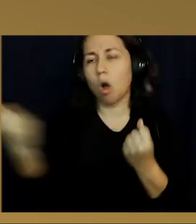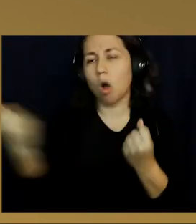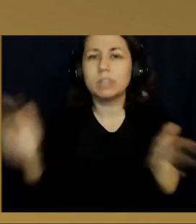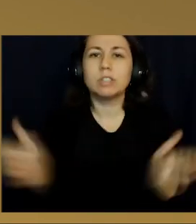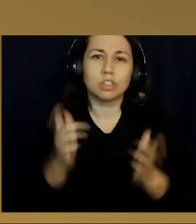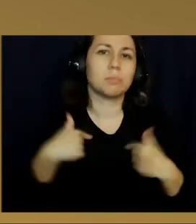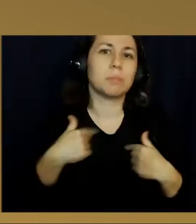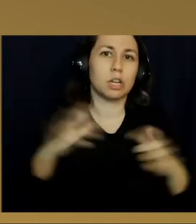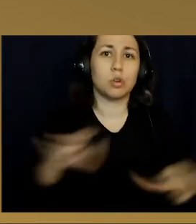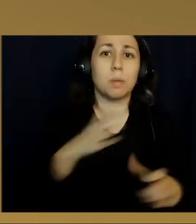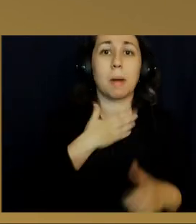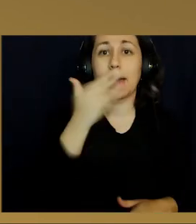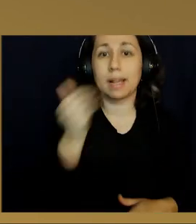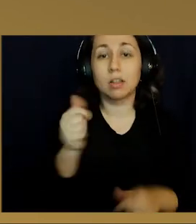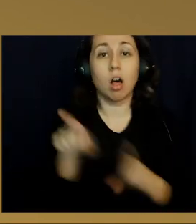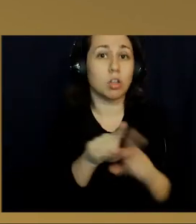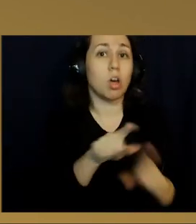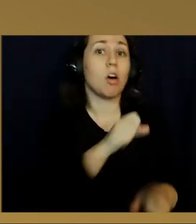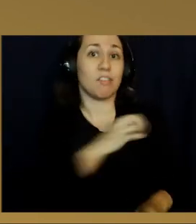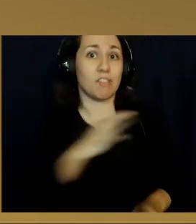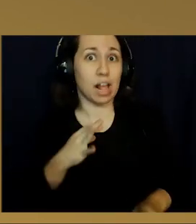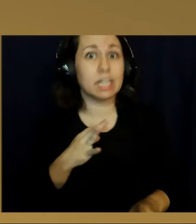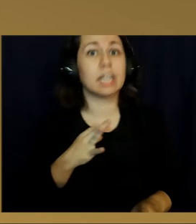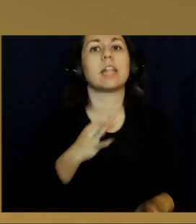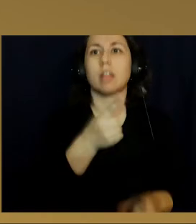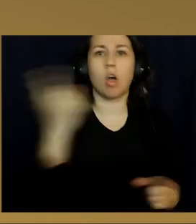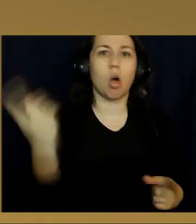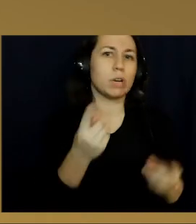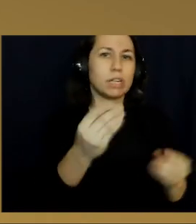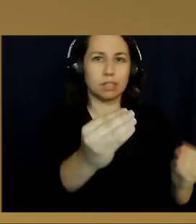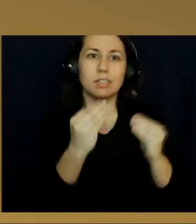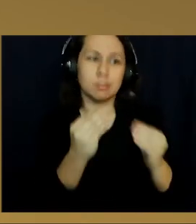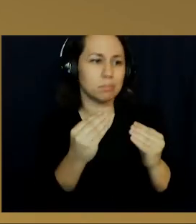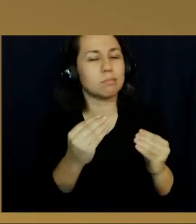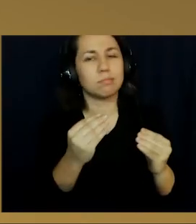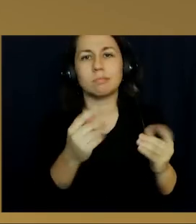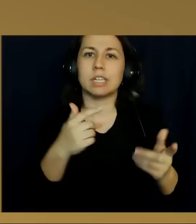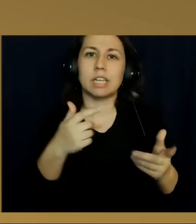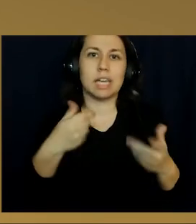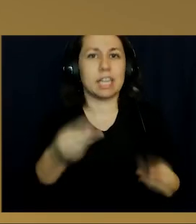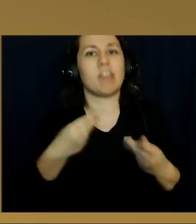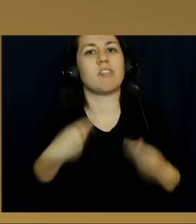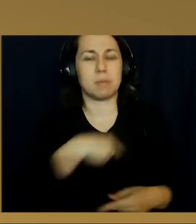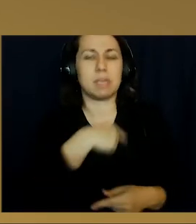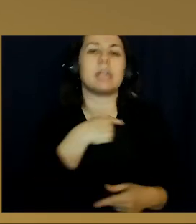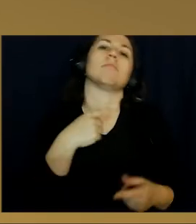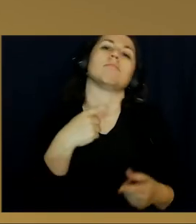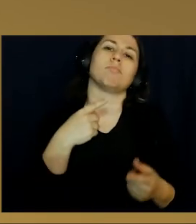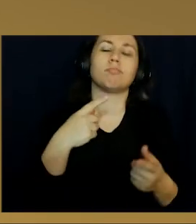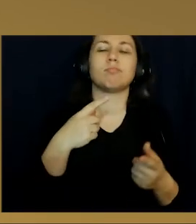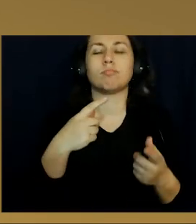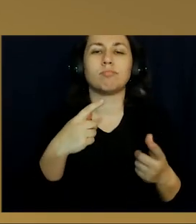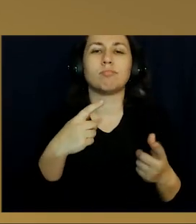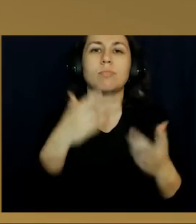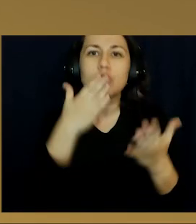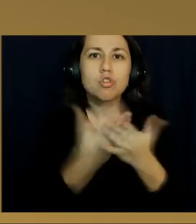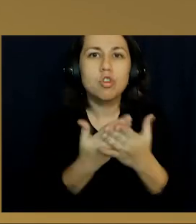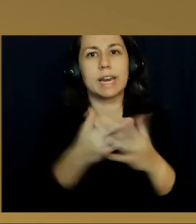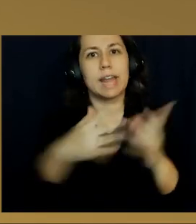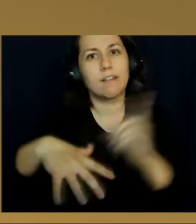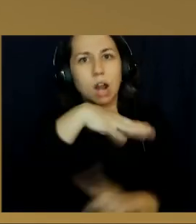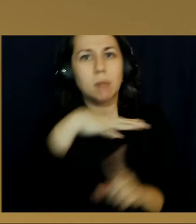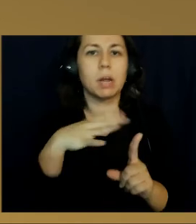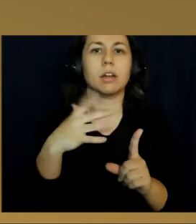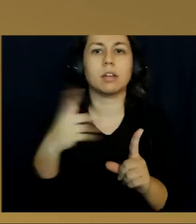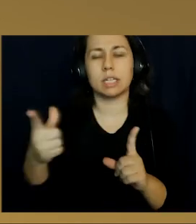mis padres por siempre apoyarme e impulsarme a ser lo mejor, gracias al personal en Godínez, que siempre dan un ambiente de